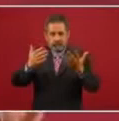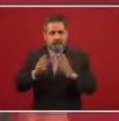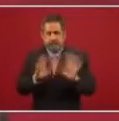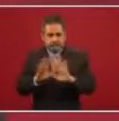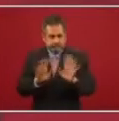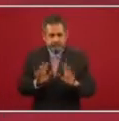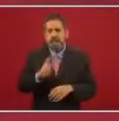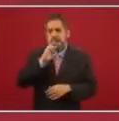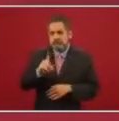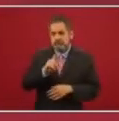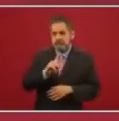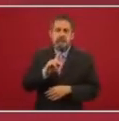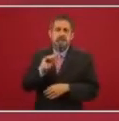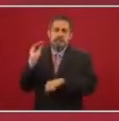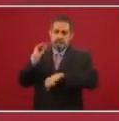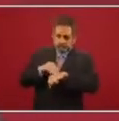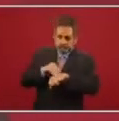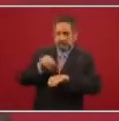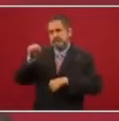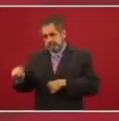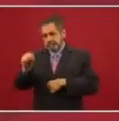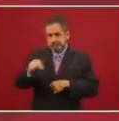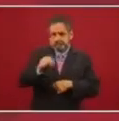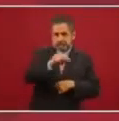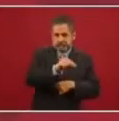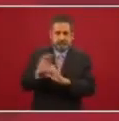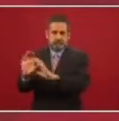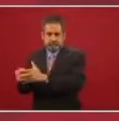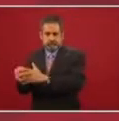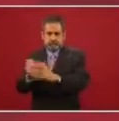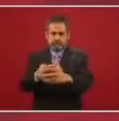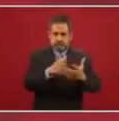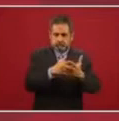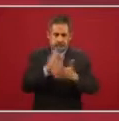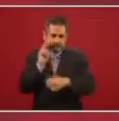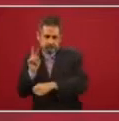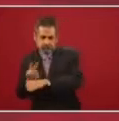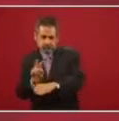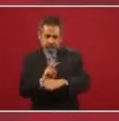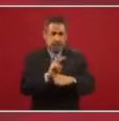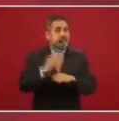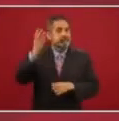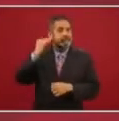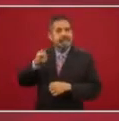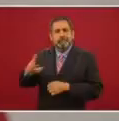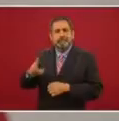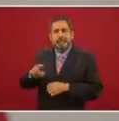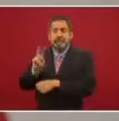nuestro sistema de vigilancia de influenza que ahora se va a convertir en un sistema de vigilancia de infección respiratoria aguda